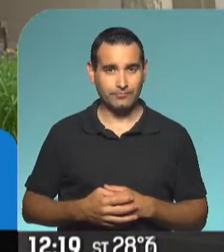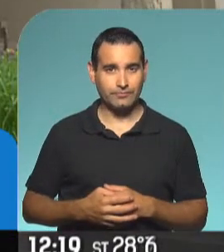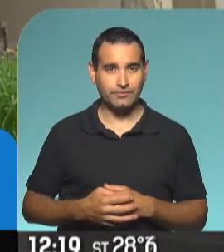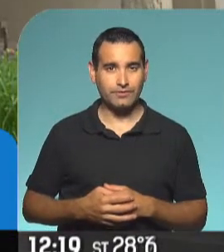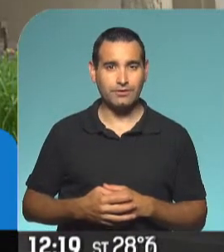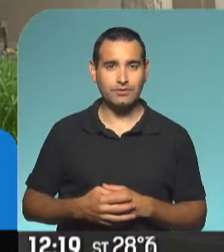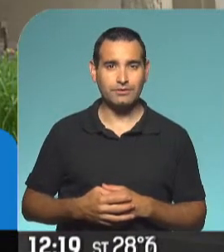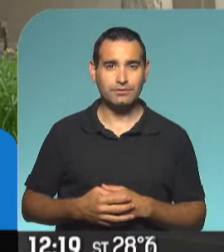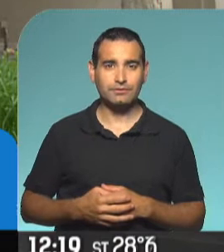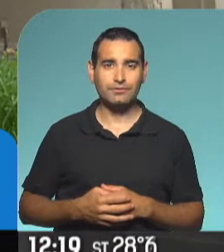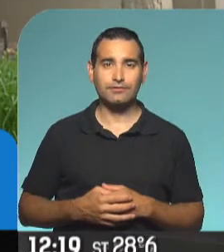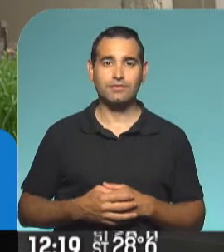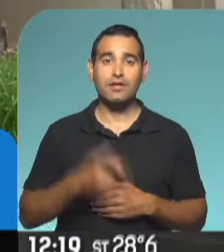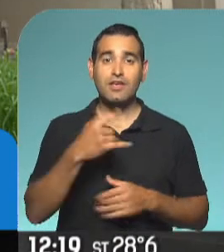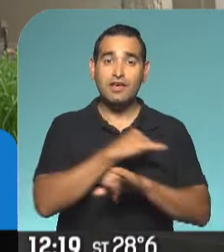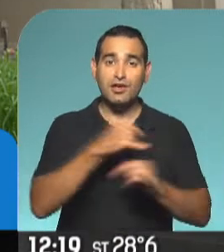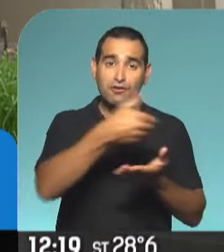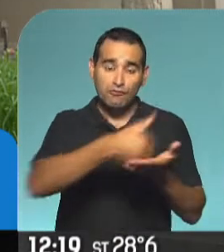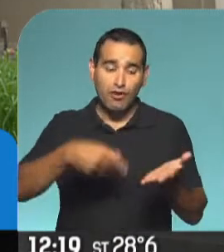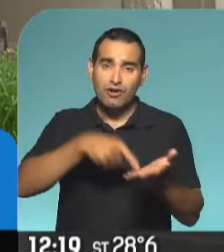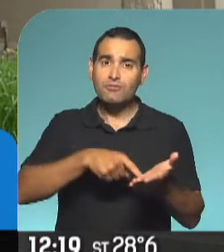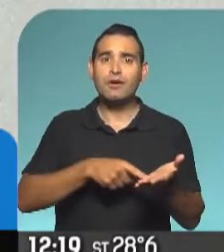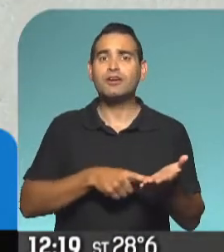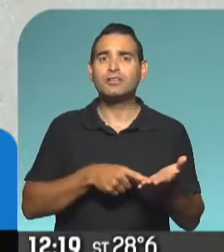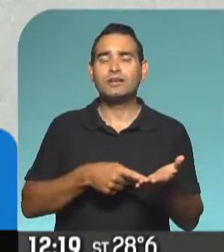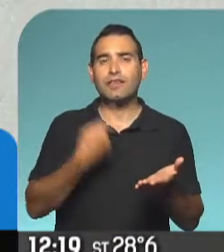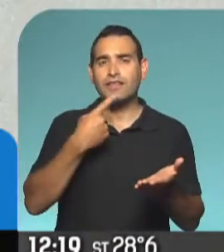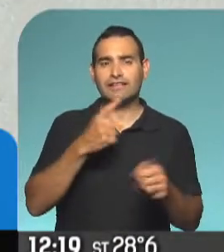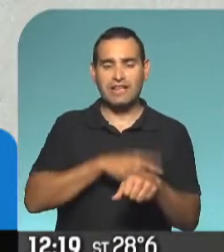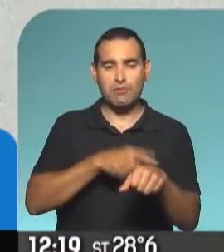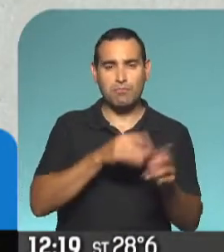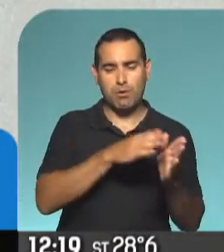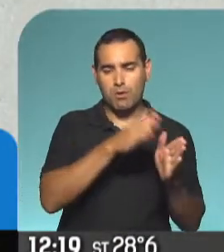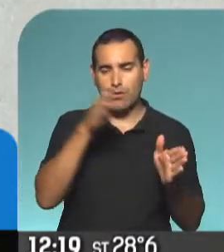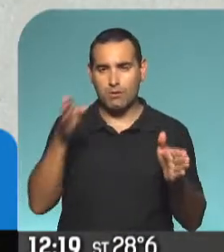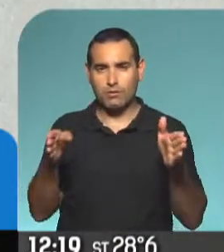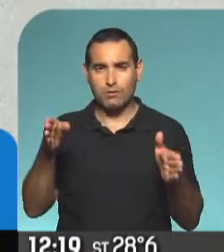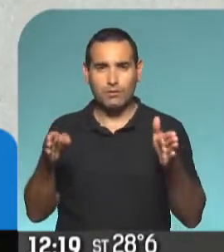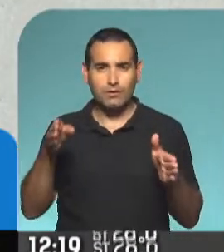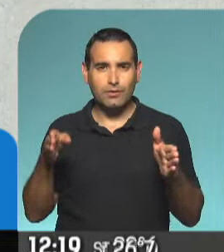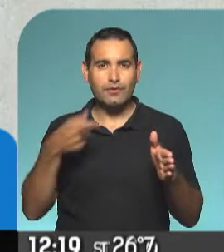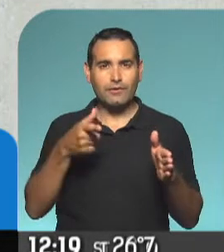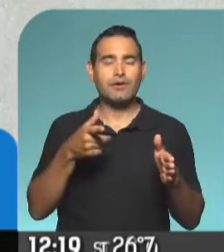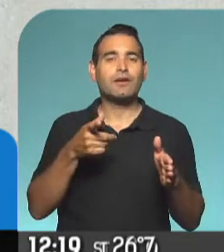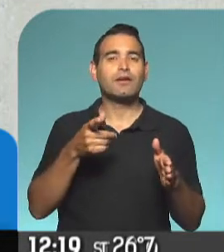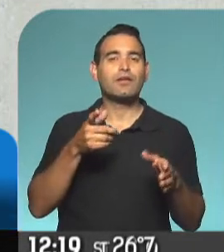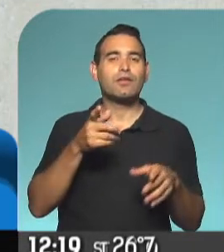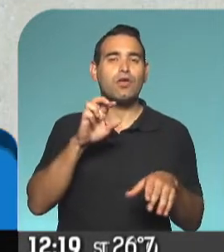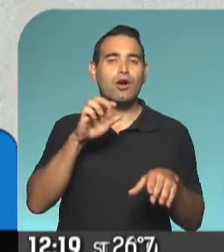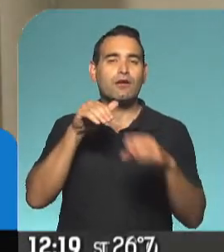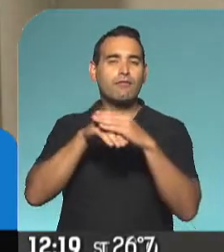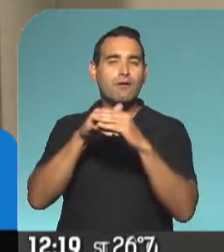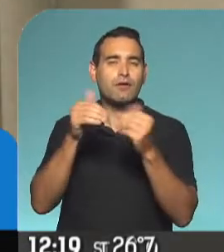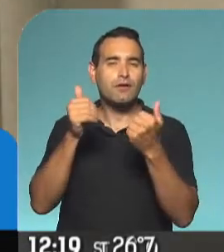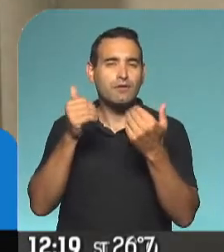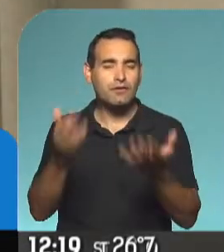Lo que se concluyó a partir de ese informe fue que a lo largo de todo ese periodo esa formación de activos externos se